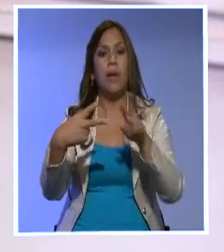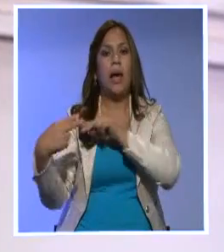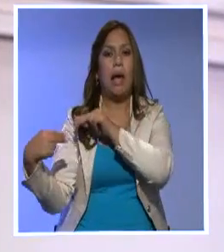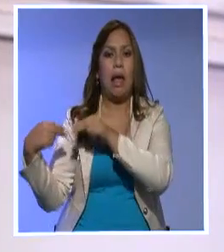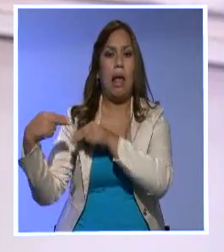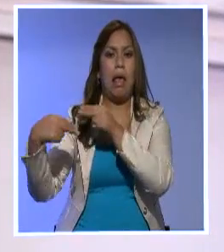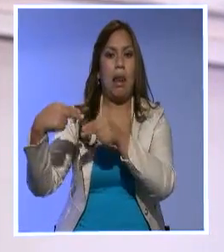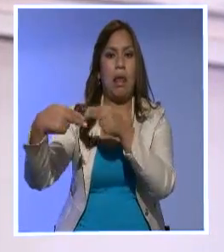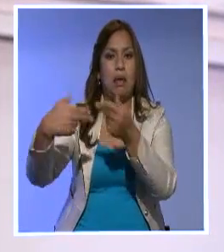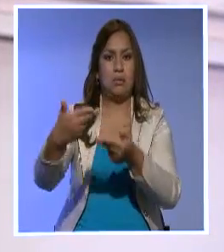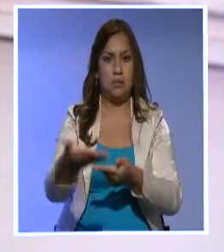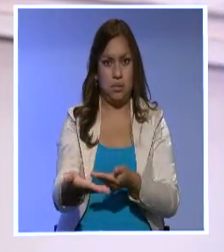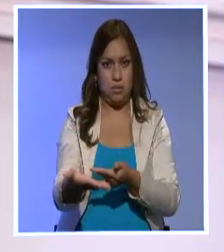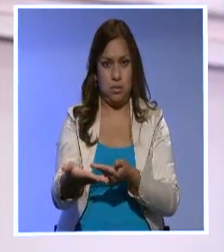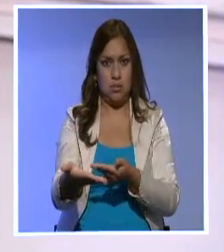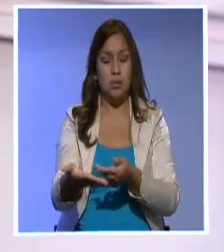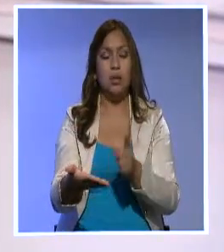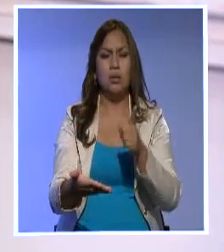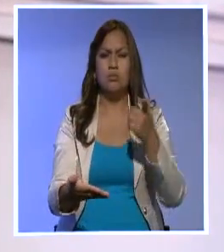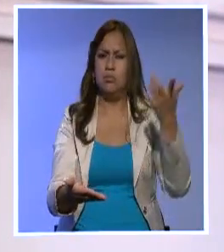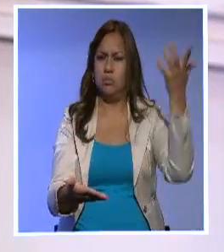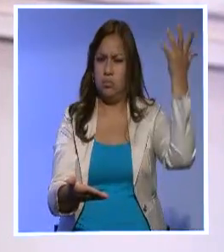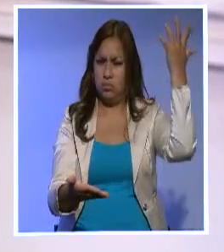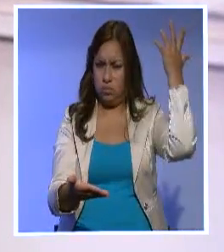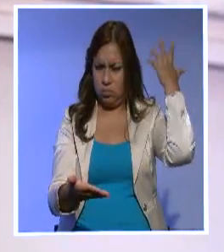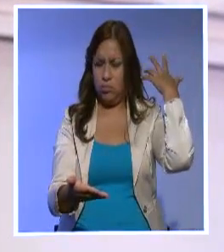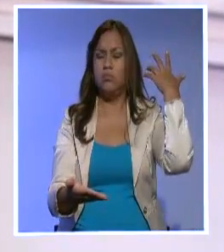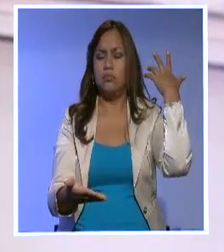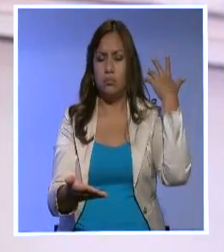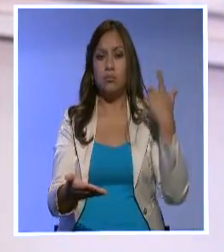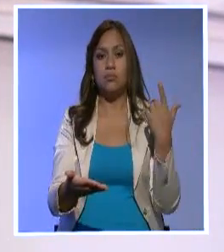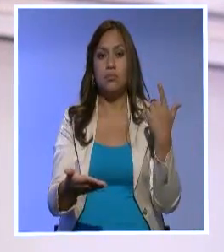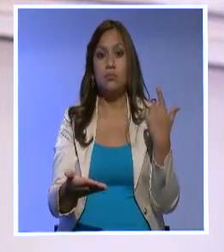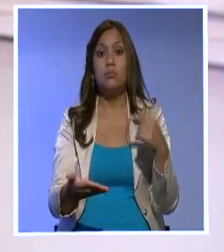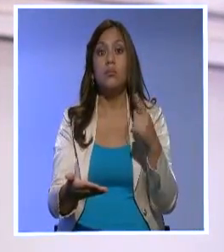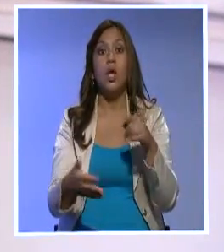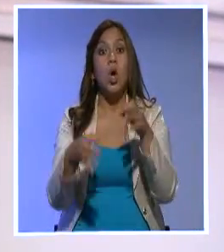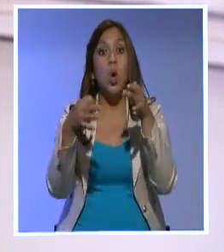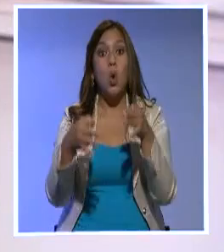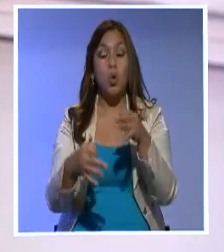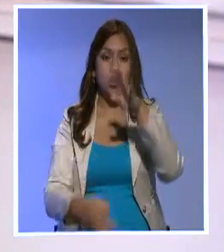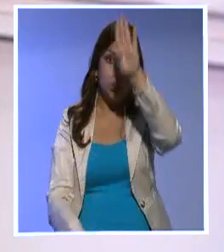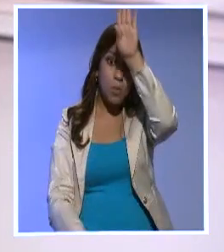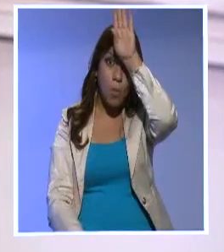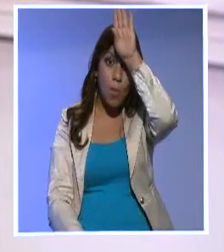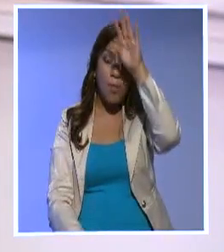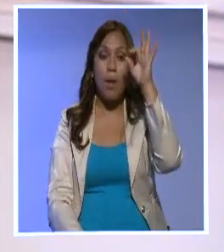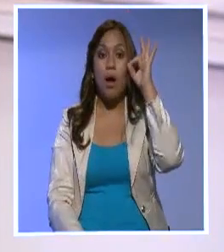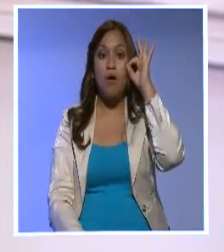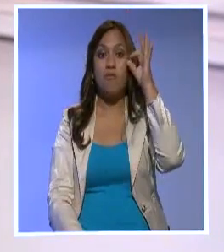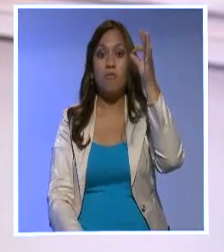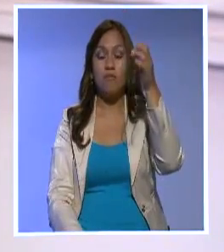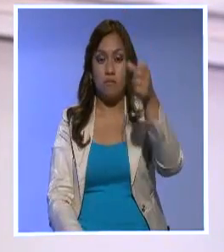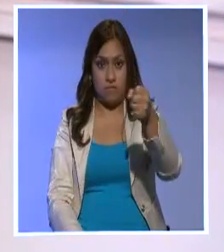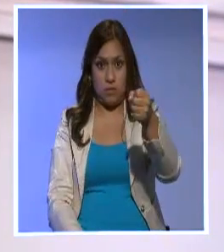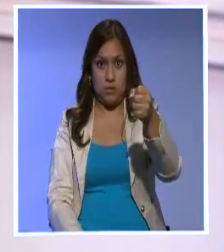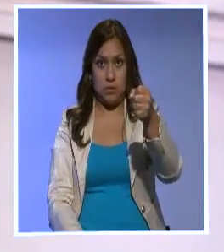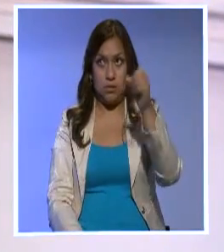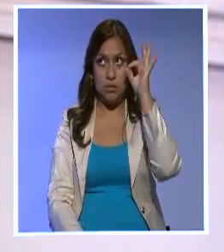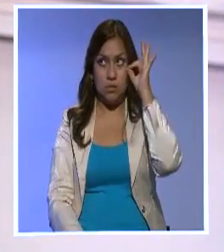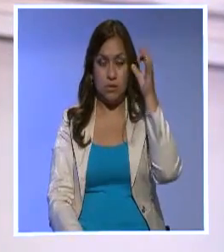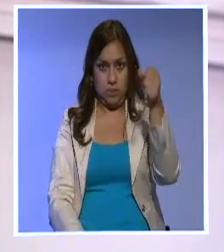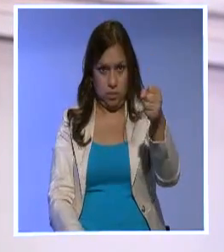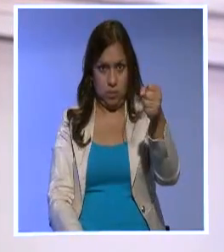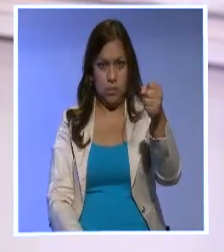obviamente en aquella época y previo a la llegada del papá francisco en nuestro país se generó una